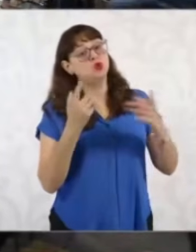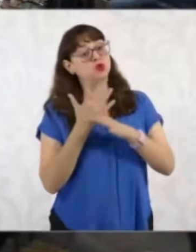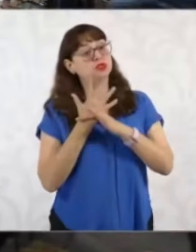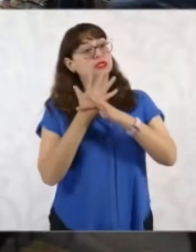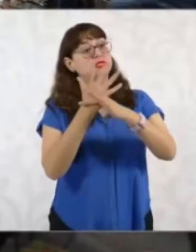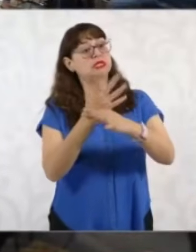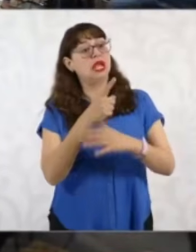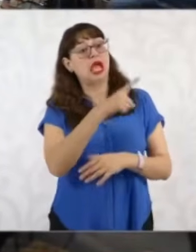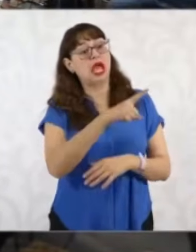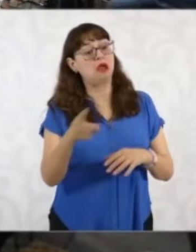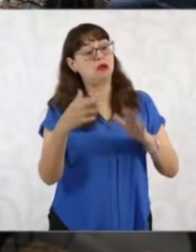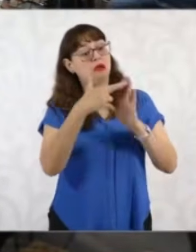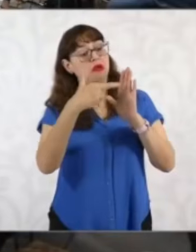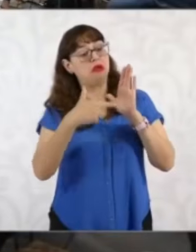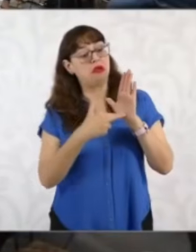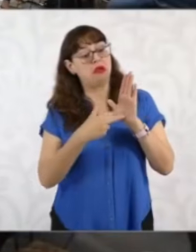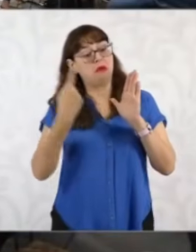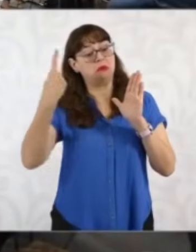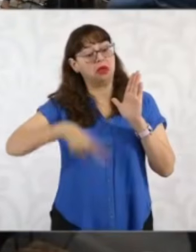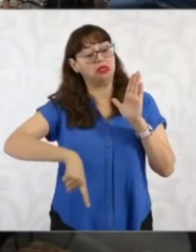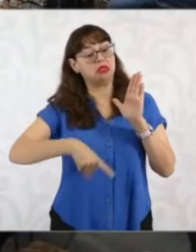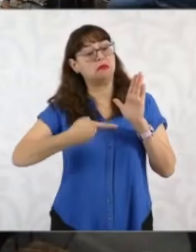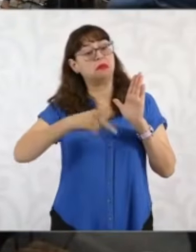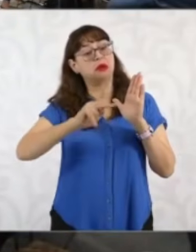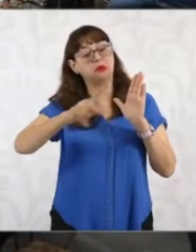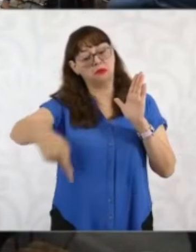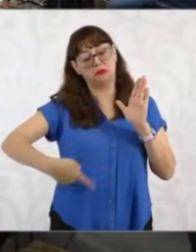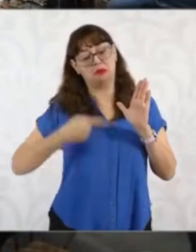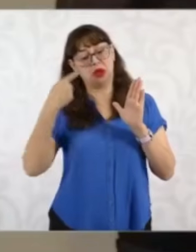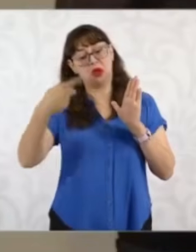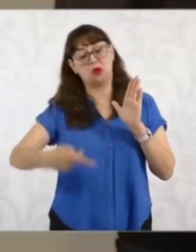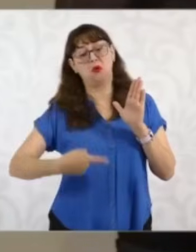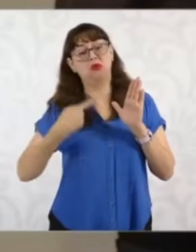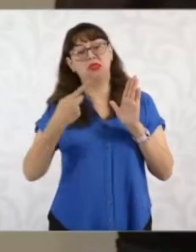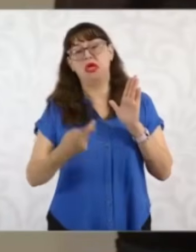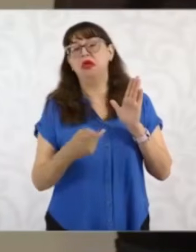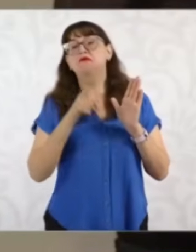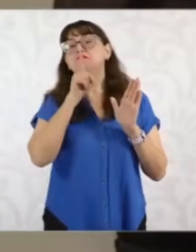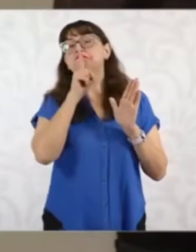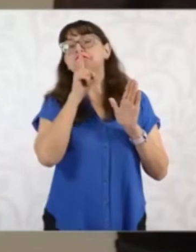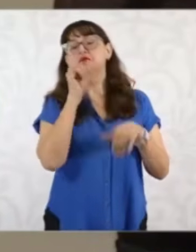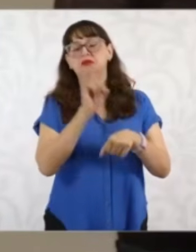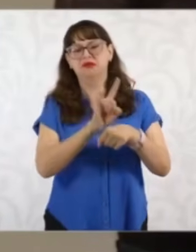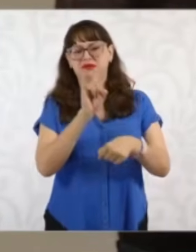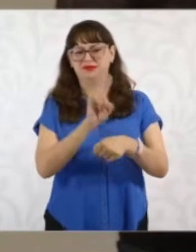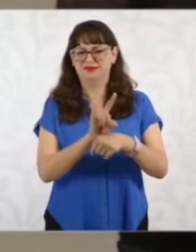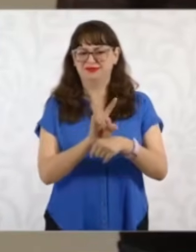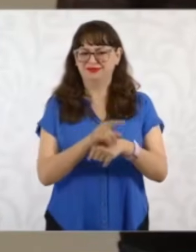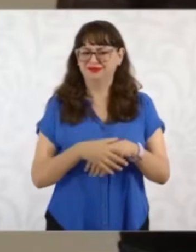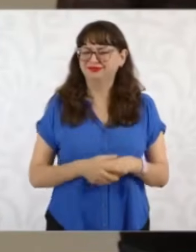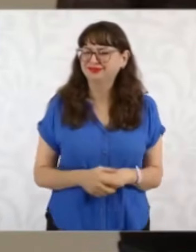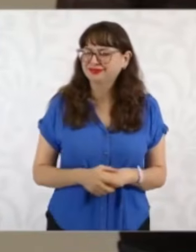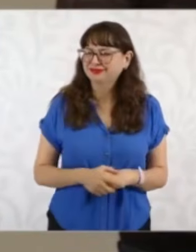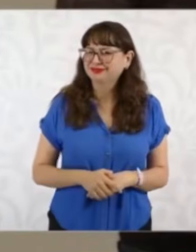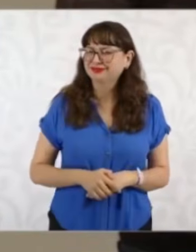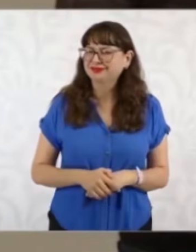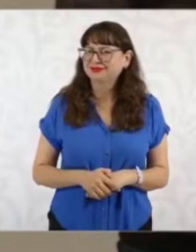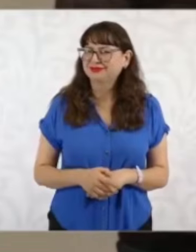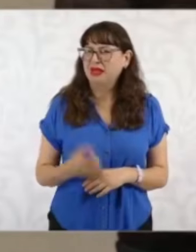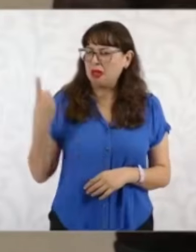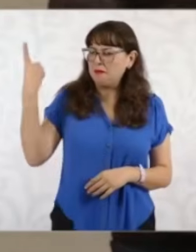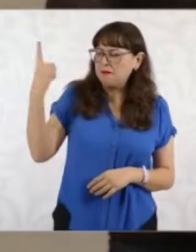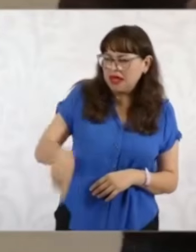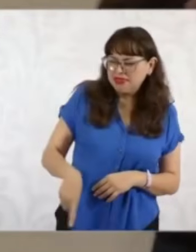consultan la imposición. Ese tipo de fraseo a mí me llama mucho la atención. Si ya es una imposición, ¿cómo te